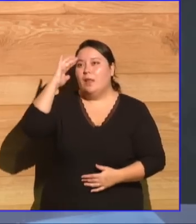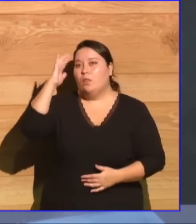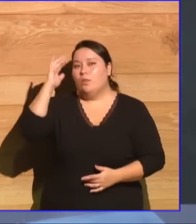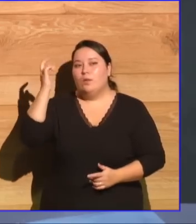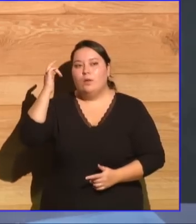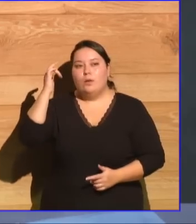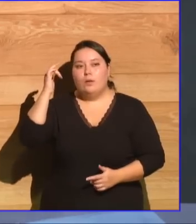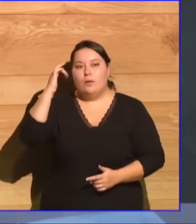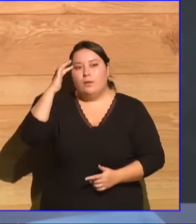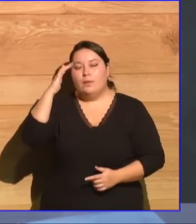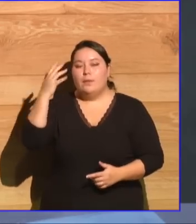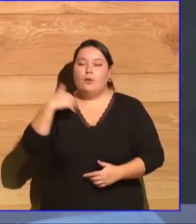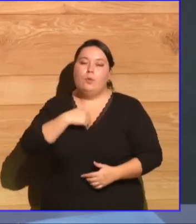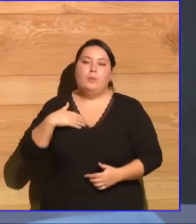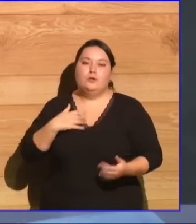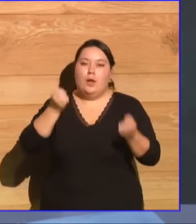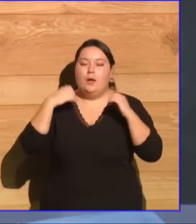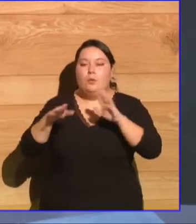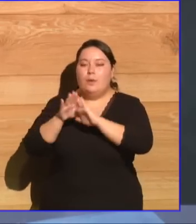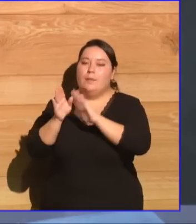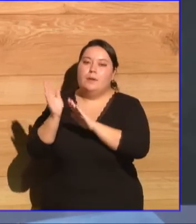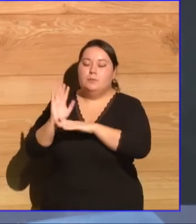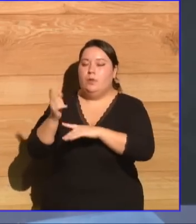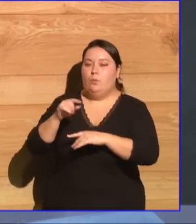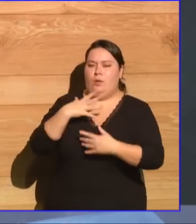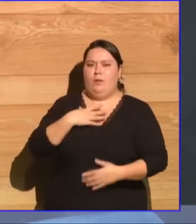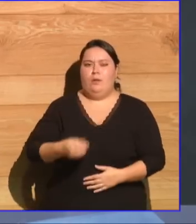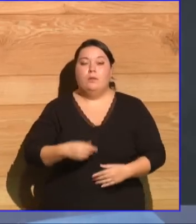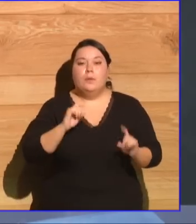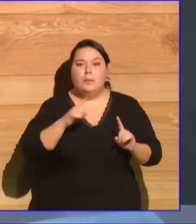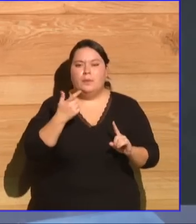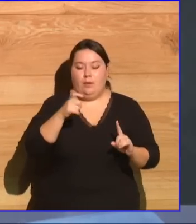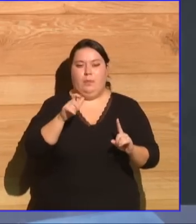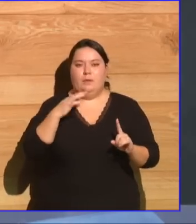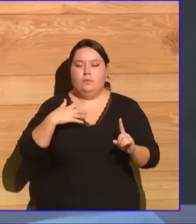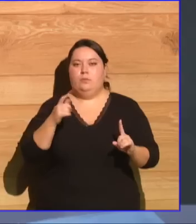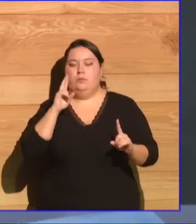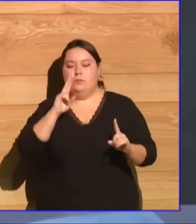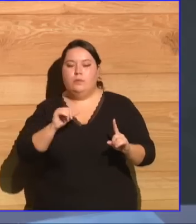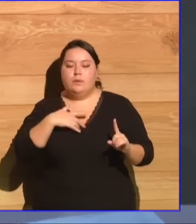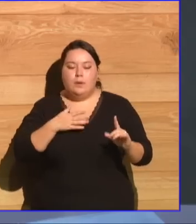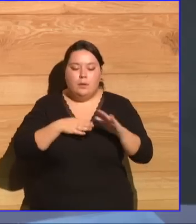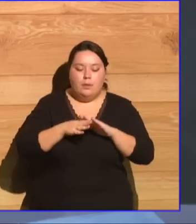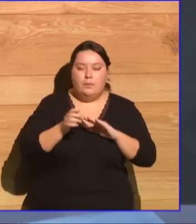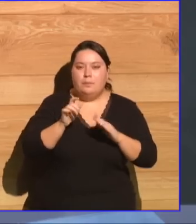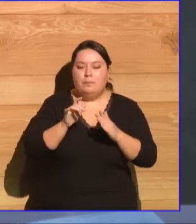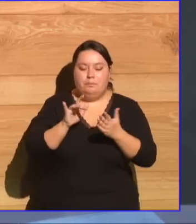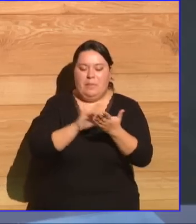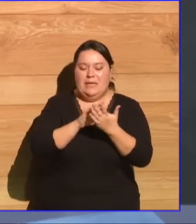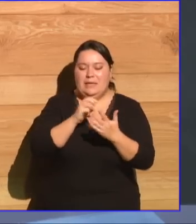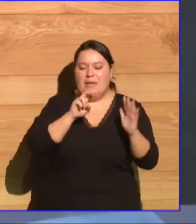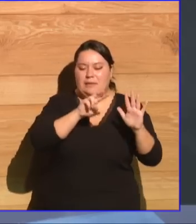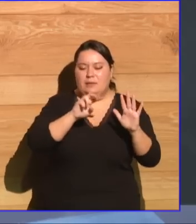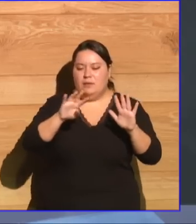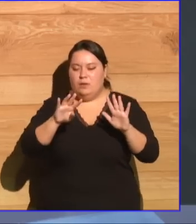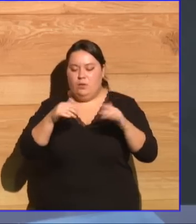más preeminencia de su personaje en el guión, se siente muy decepcionado cuando lee la primera versión y ve que su personaje entra en la página 70 y que no tiene el